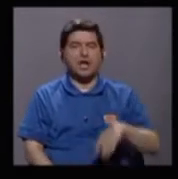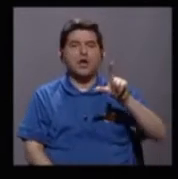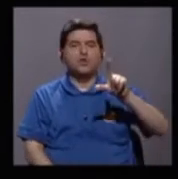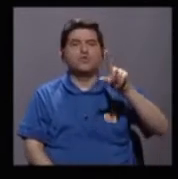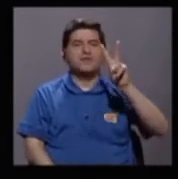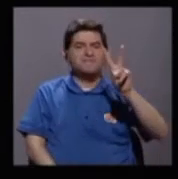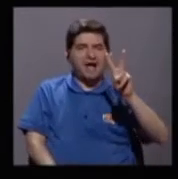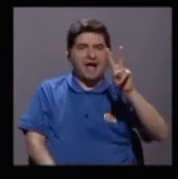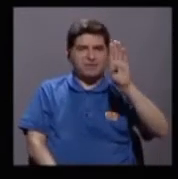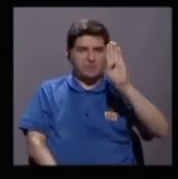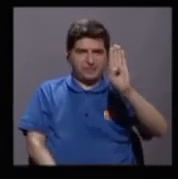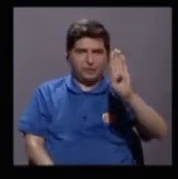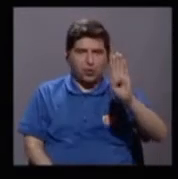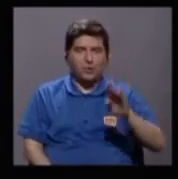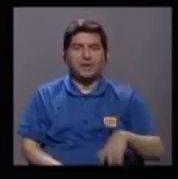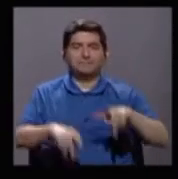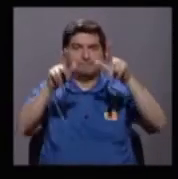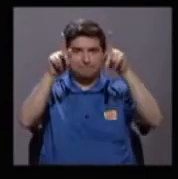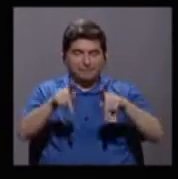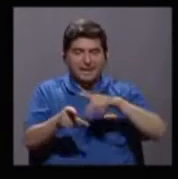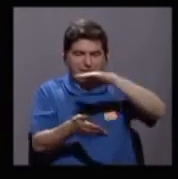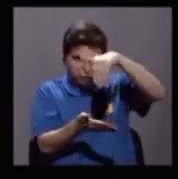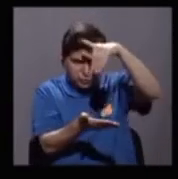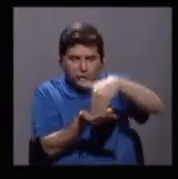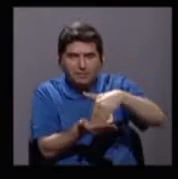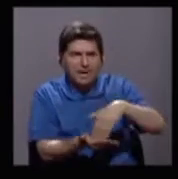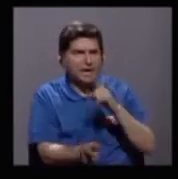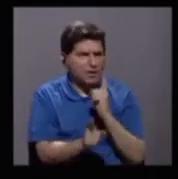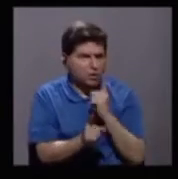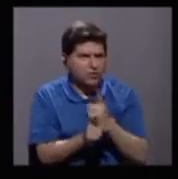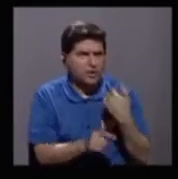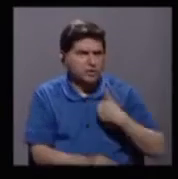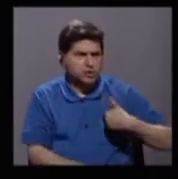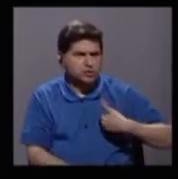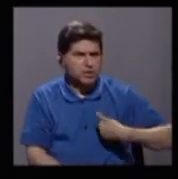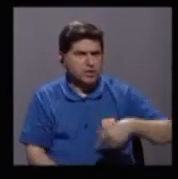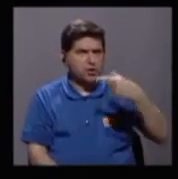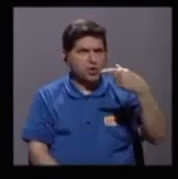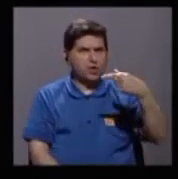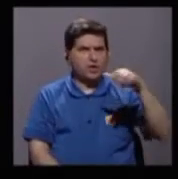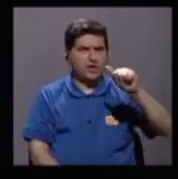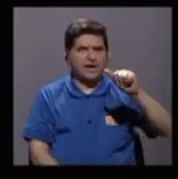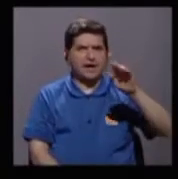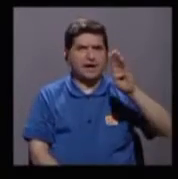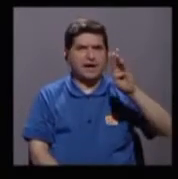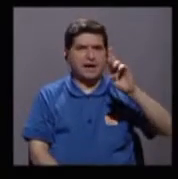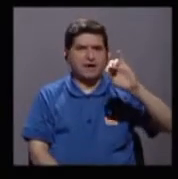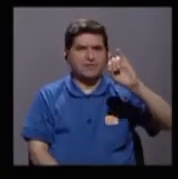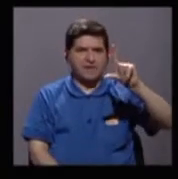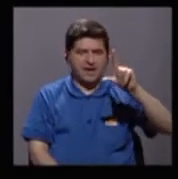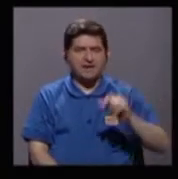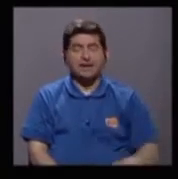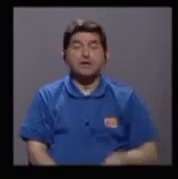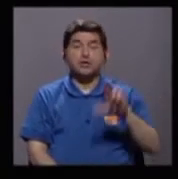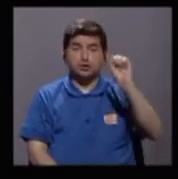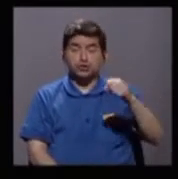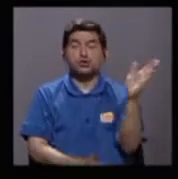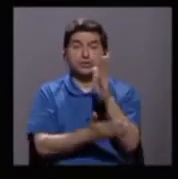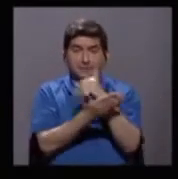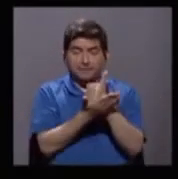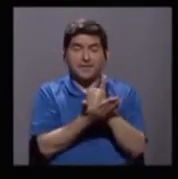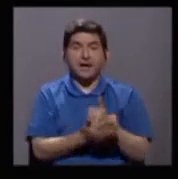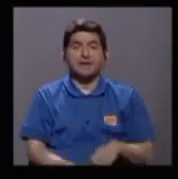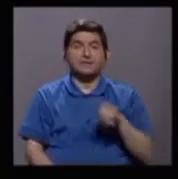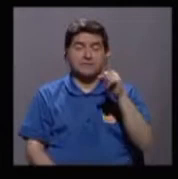Beethoven es un personaje central. ¿No es cierto, don Gabriel? Por supuesto, bueno, parte de eso es que